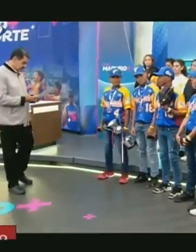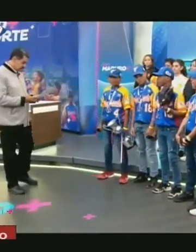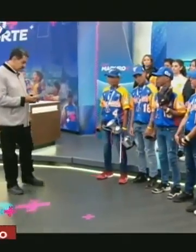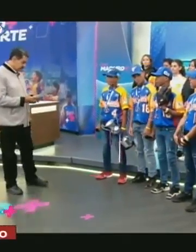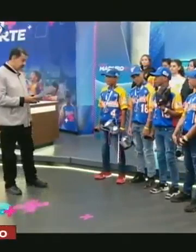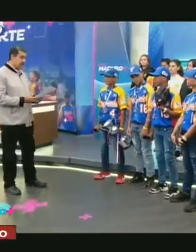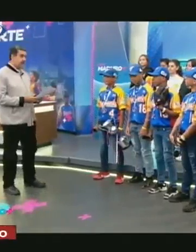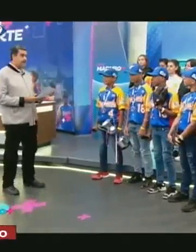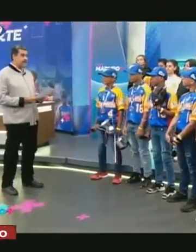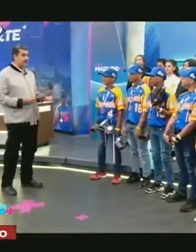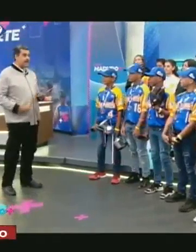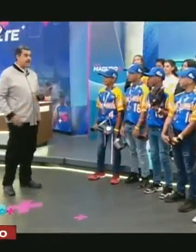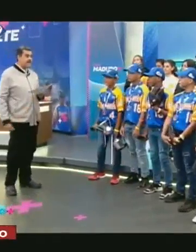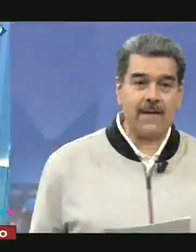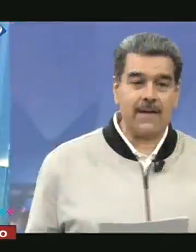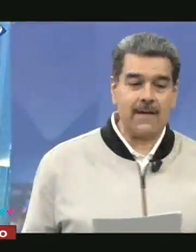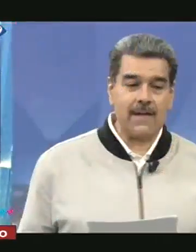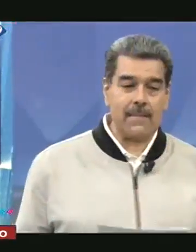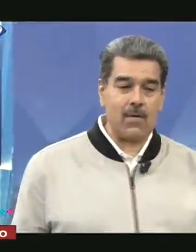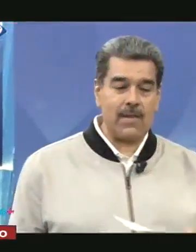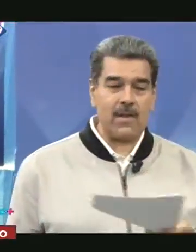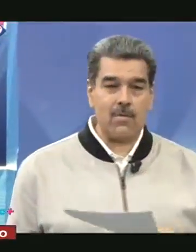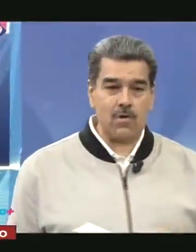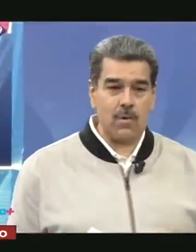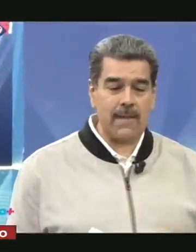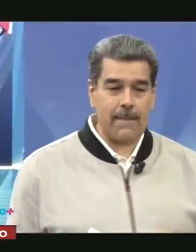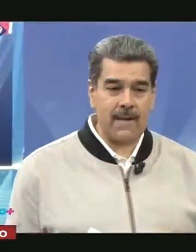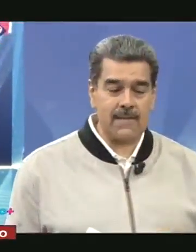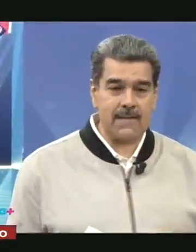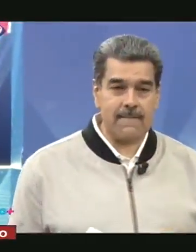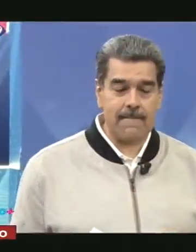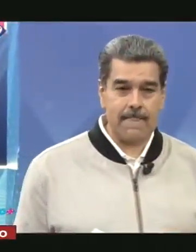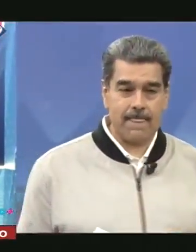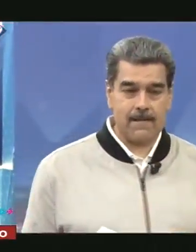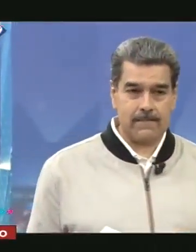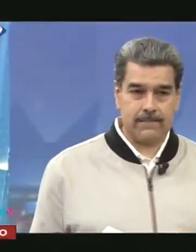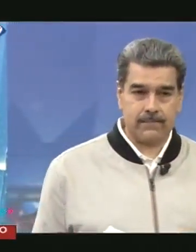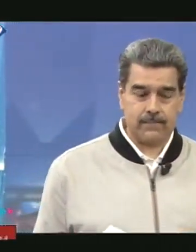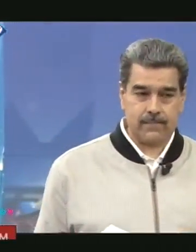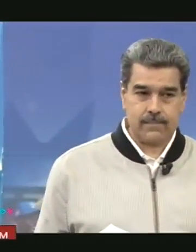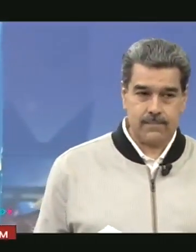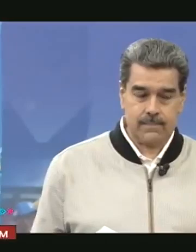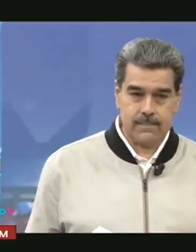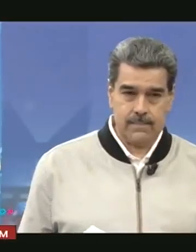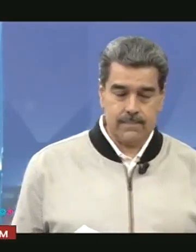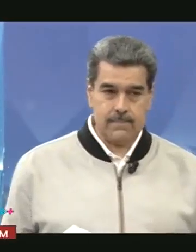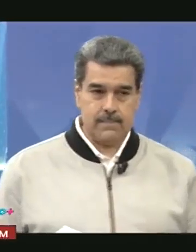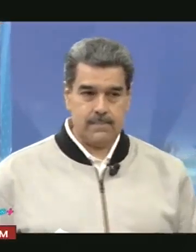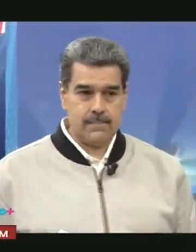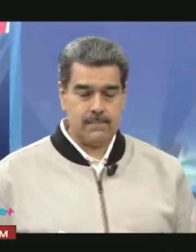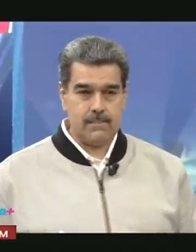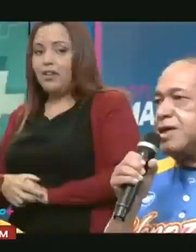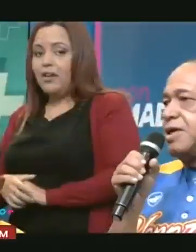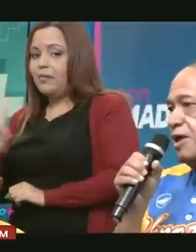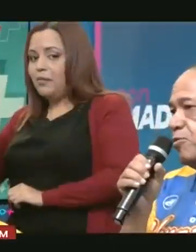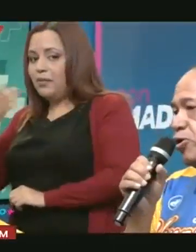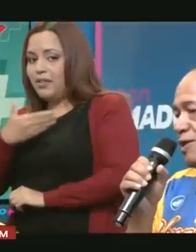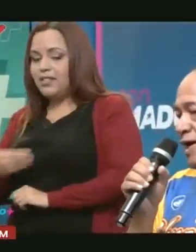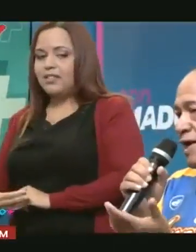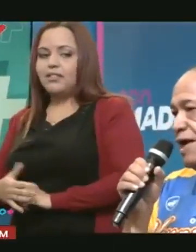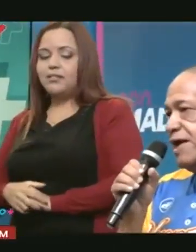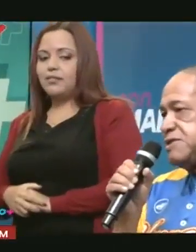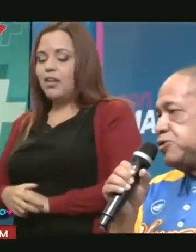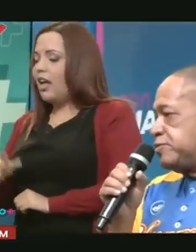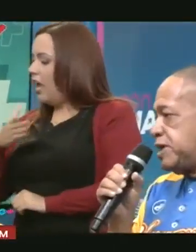Correcto. ¿Qué me dice el manager, Rafael? ¿Qué me cuenta? ¿Cómo estuvo esta experiencia? Bueno, primeramente, presidente,